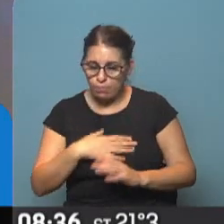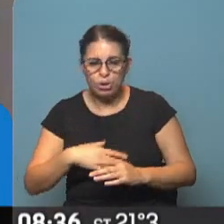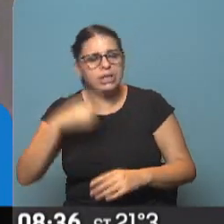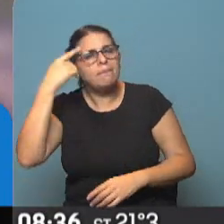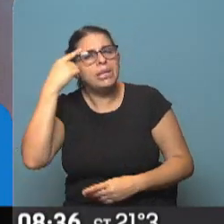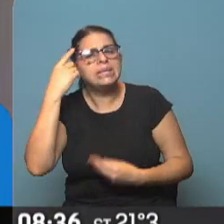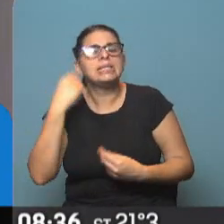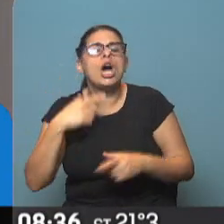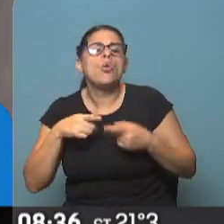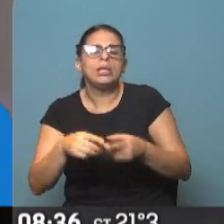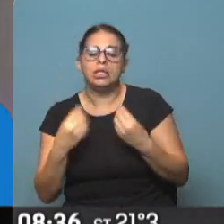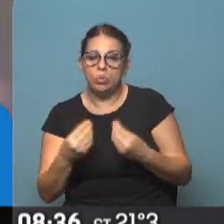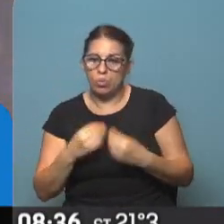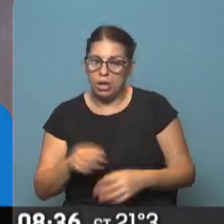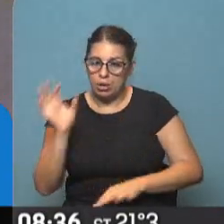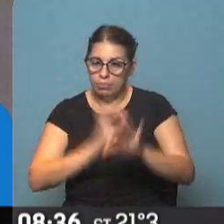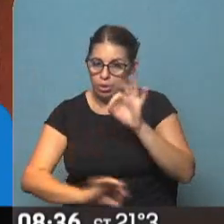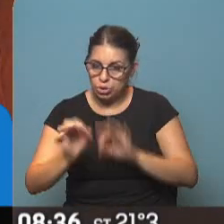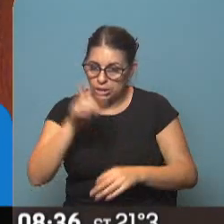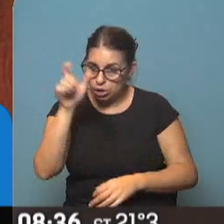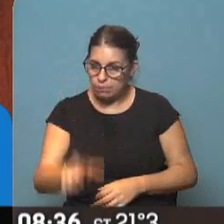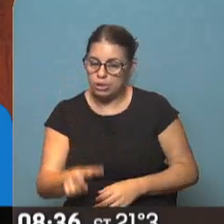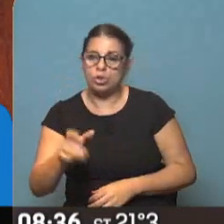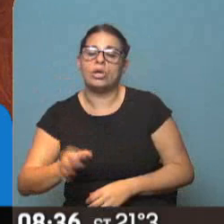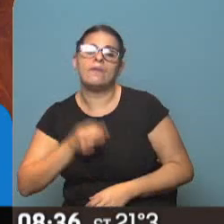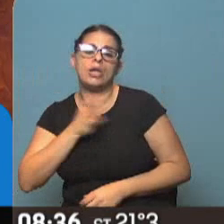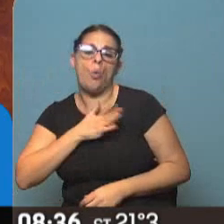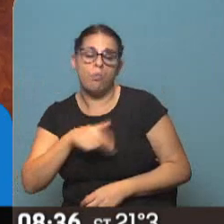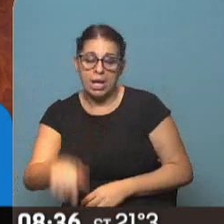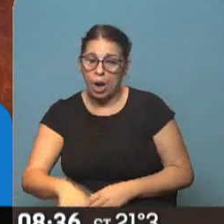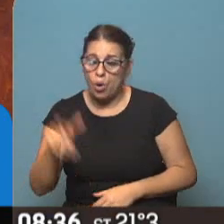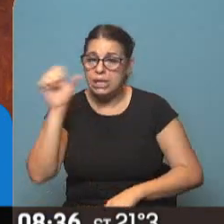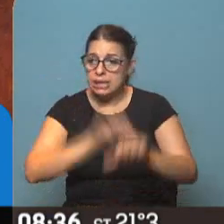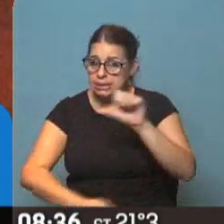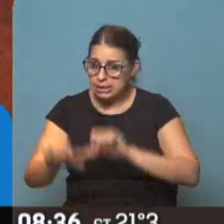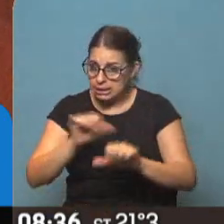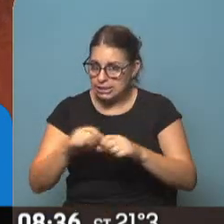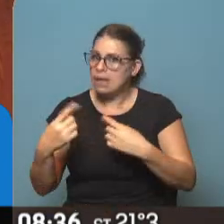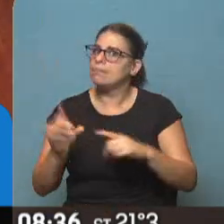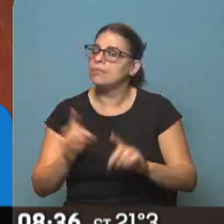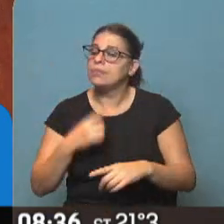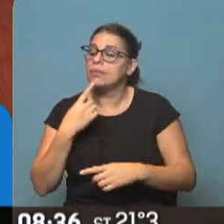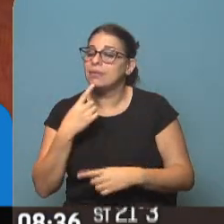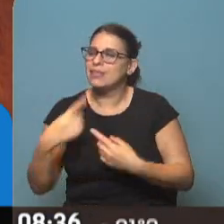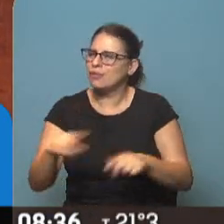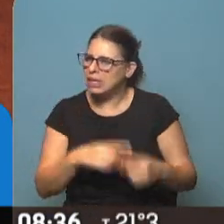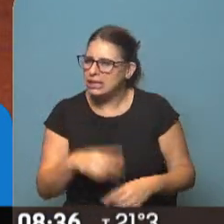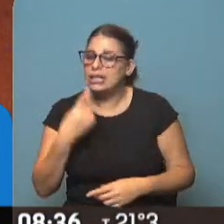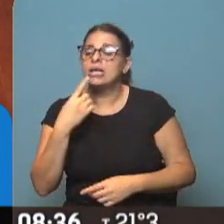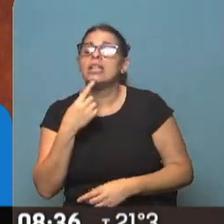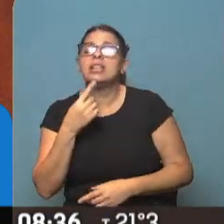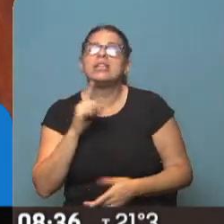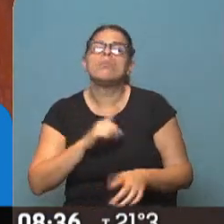pensar en ese proyecto de vida humana porque hoy por hoy la ciencia es disímil el momento en que pone cuando es